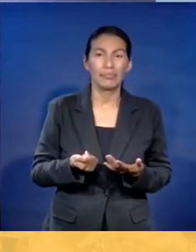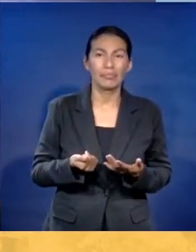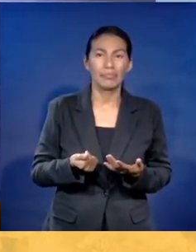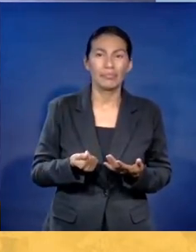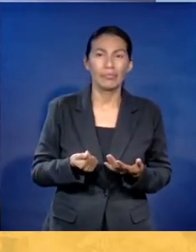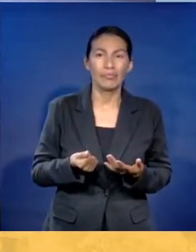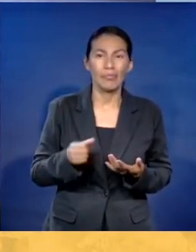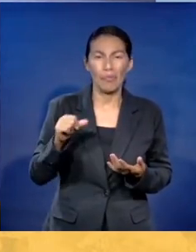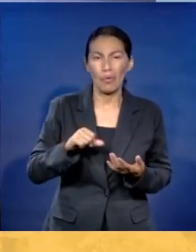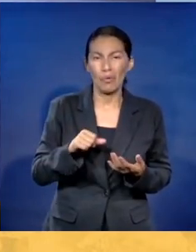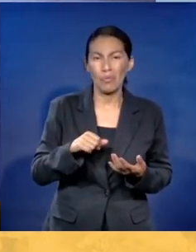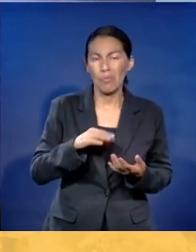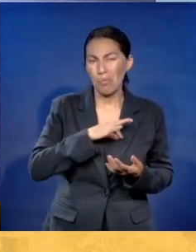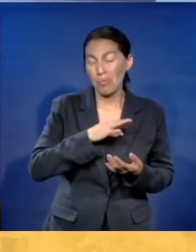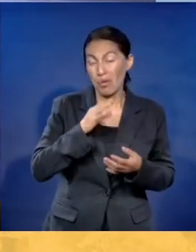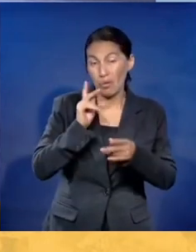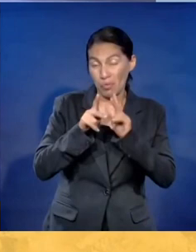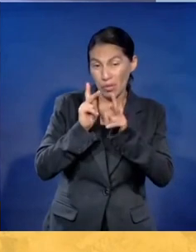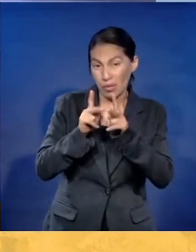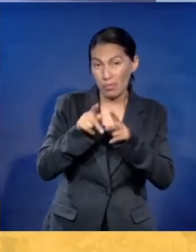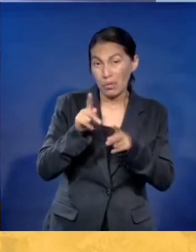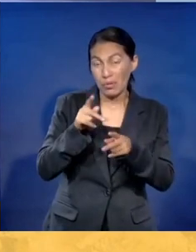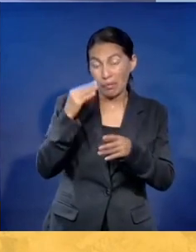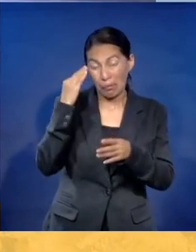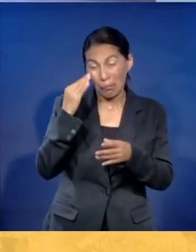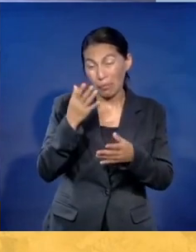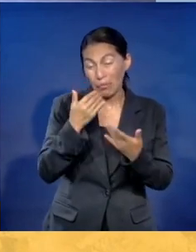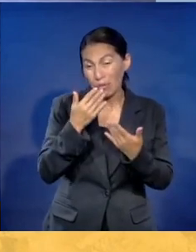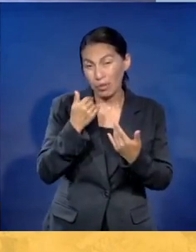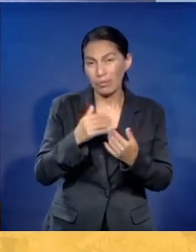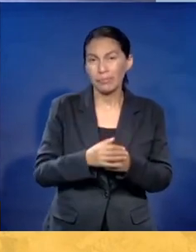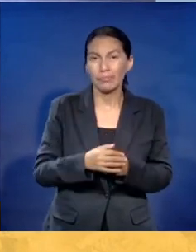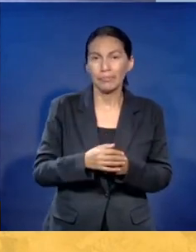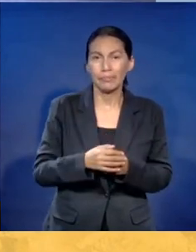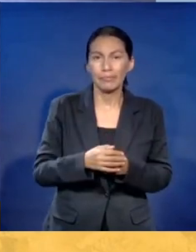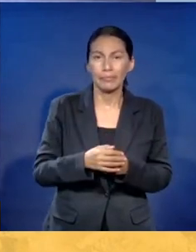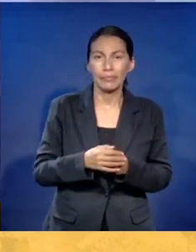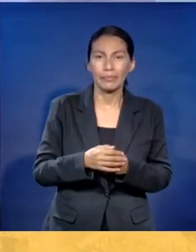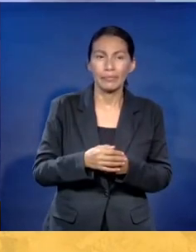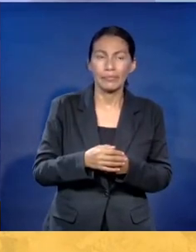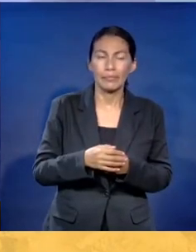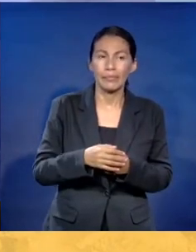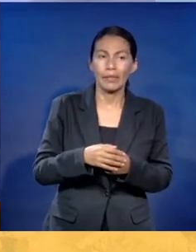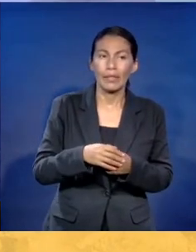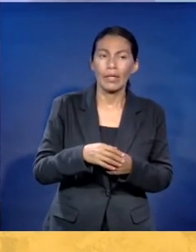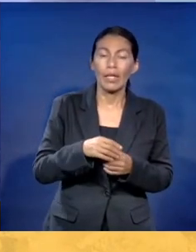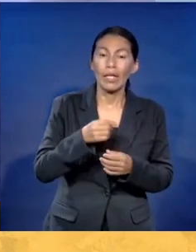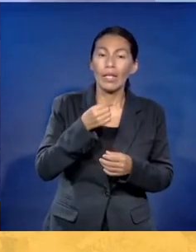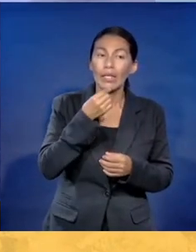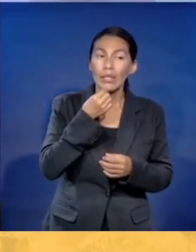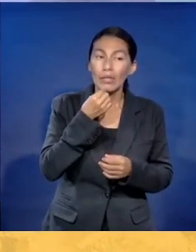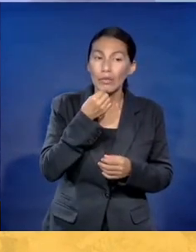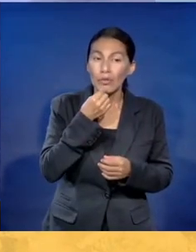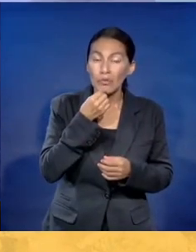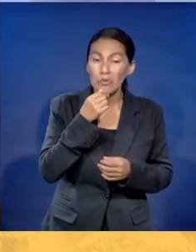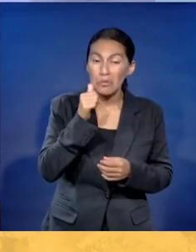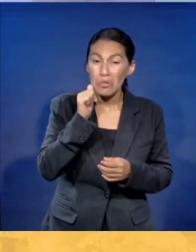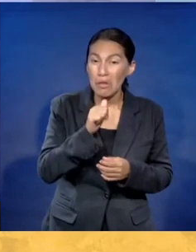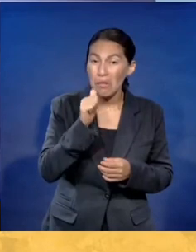que los libros dicen pero no hay tiempo hay síndromes por ejemplo como el de Peter Pan en un eterno niño el que nunca crece